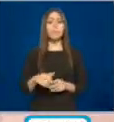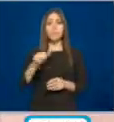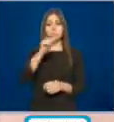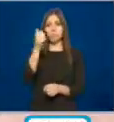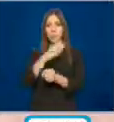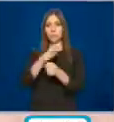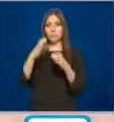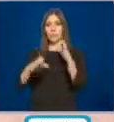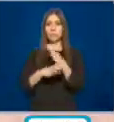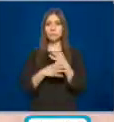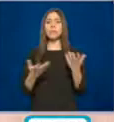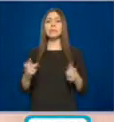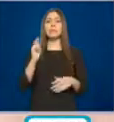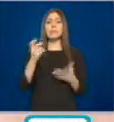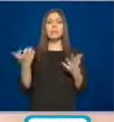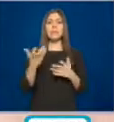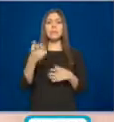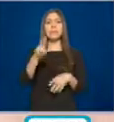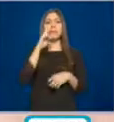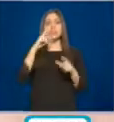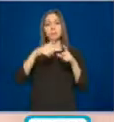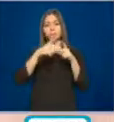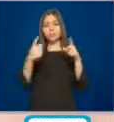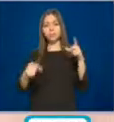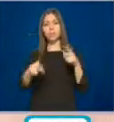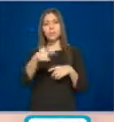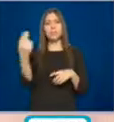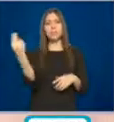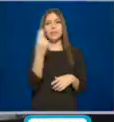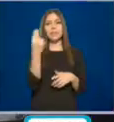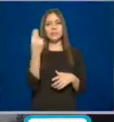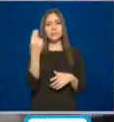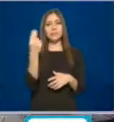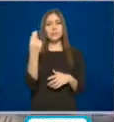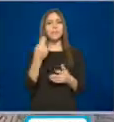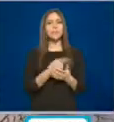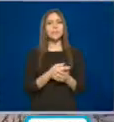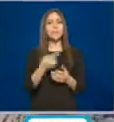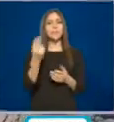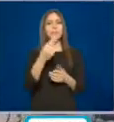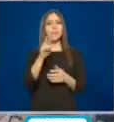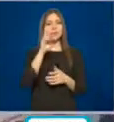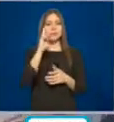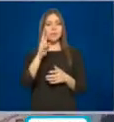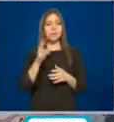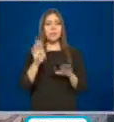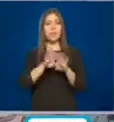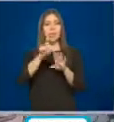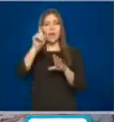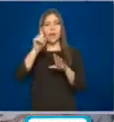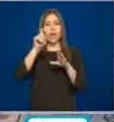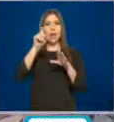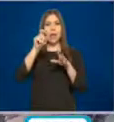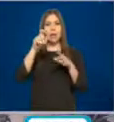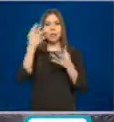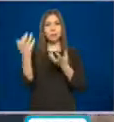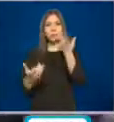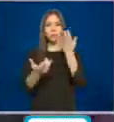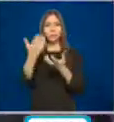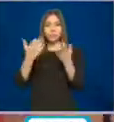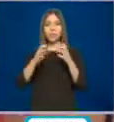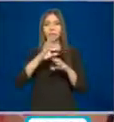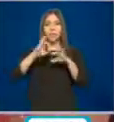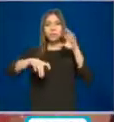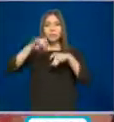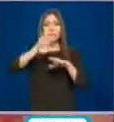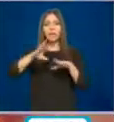para que nos quede este tipo de textura? ¿Qué es lo que yo necesito para formar nuestros rollitos? Si se dan cuenta, está más maleable. Está flexible. Exactamente,